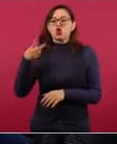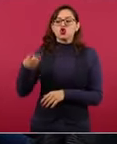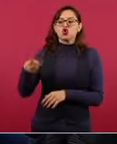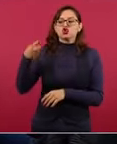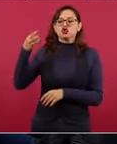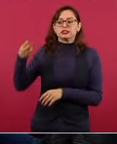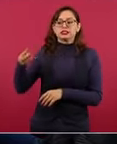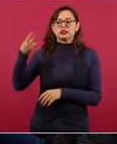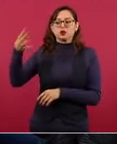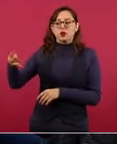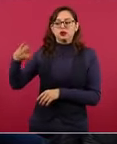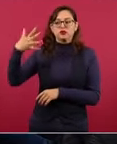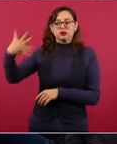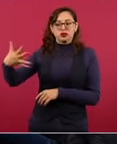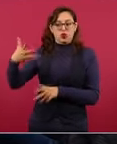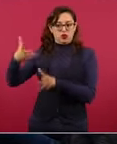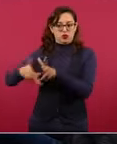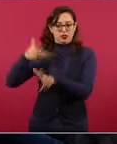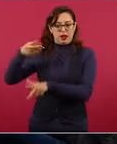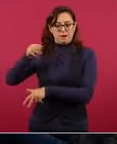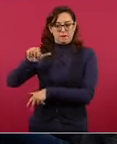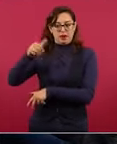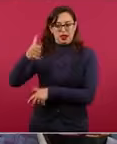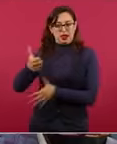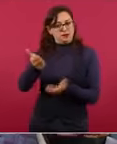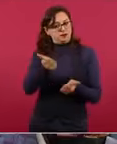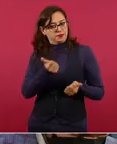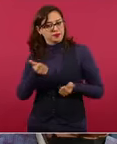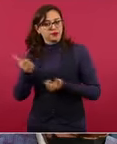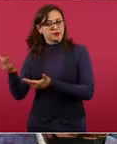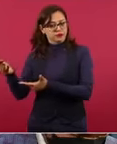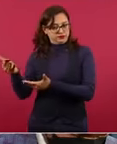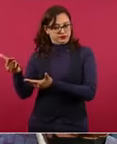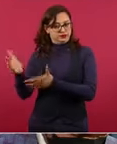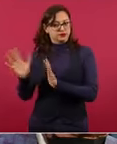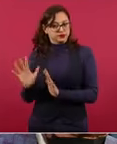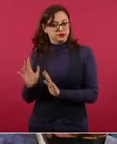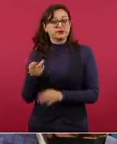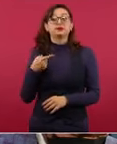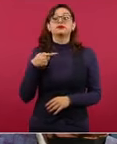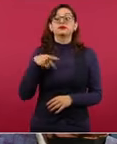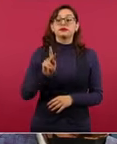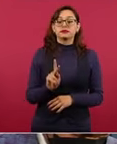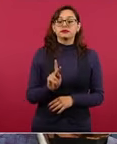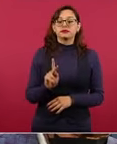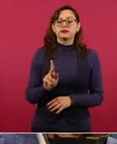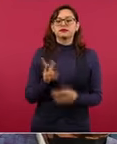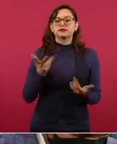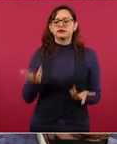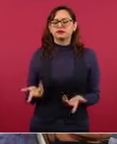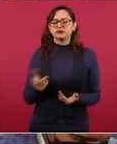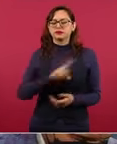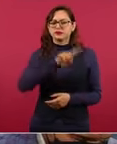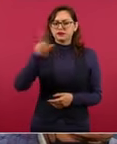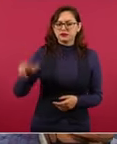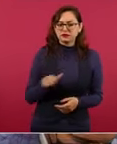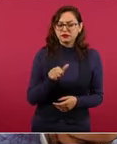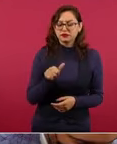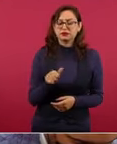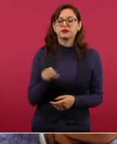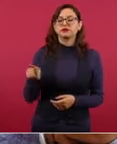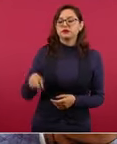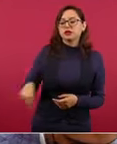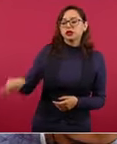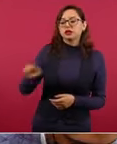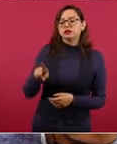y 4 5 el tren maya pero resulta que a la hora de la salida nos obligan a salir por la ruta fiscal y